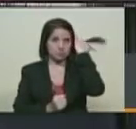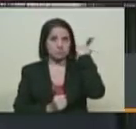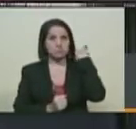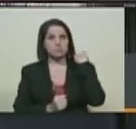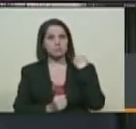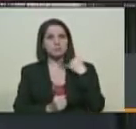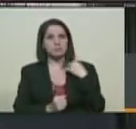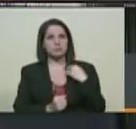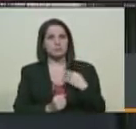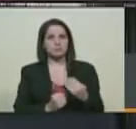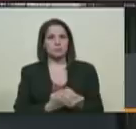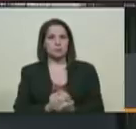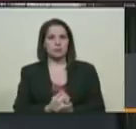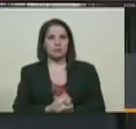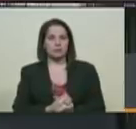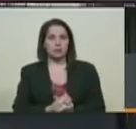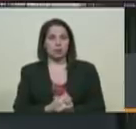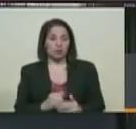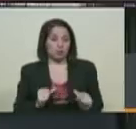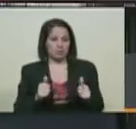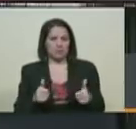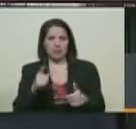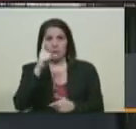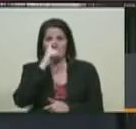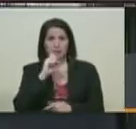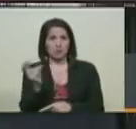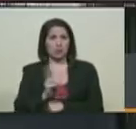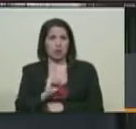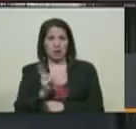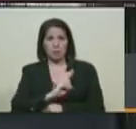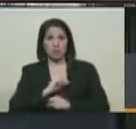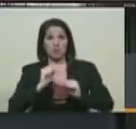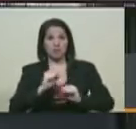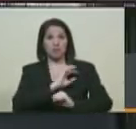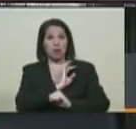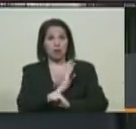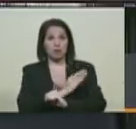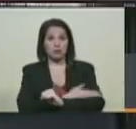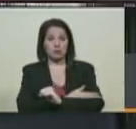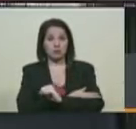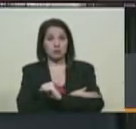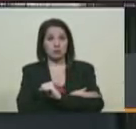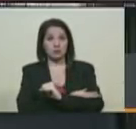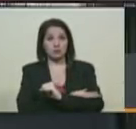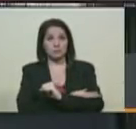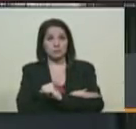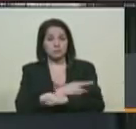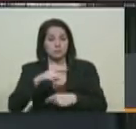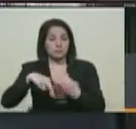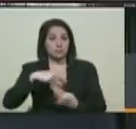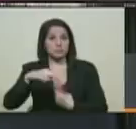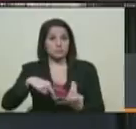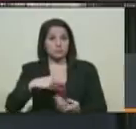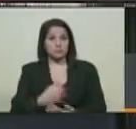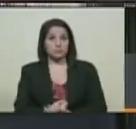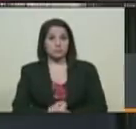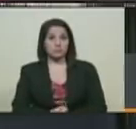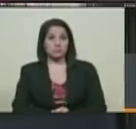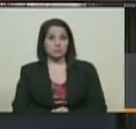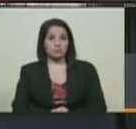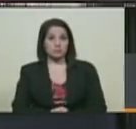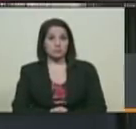Arrancando el año, bueno, a millón en el fortalecimiento del gobierno revolucionario. Por